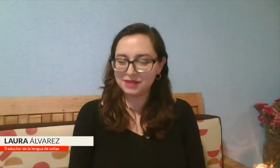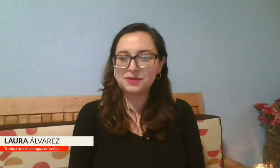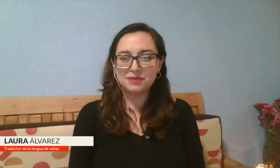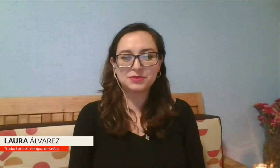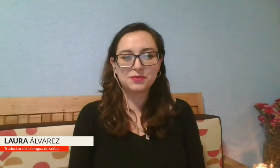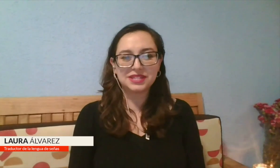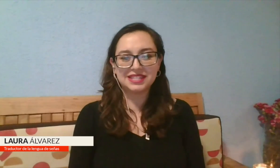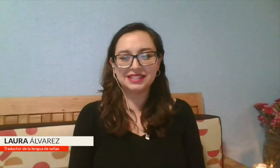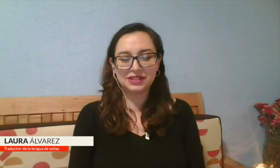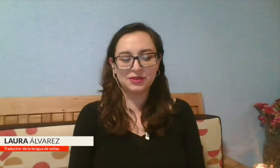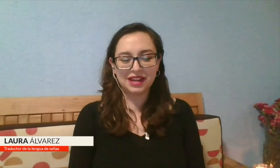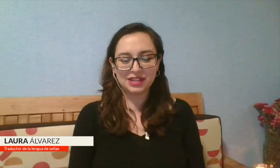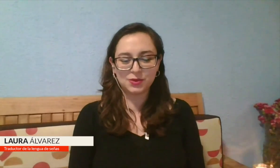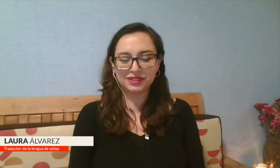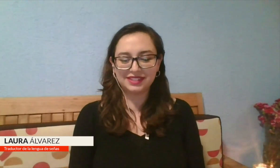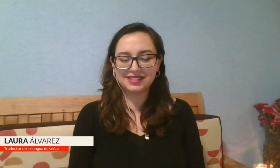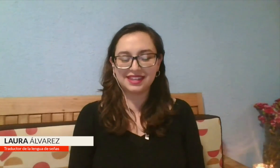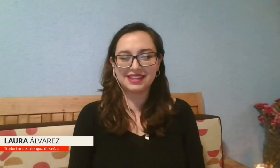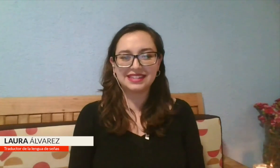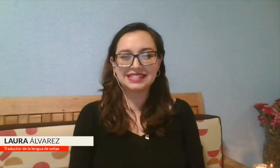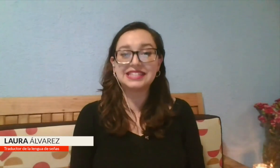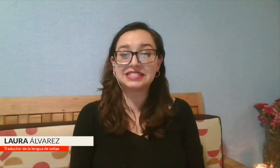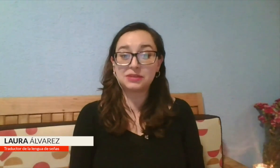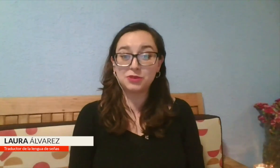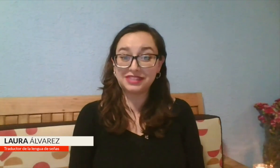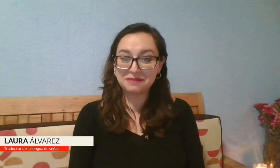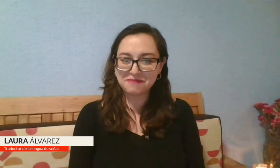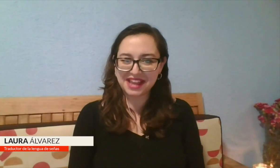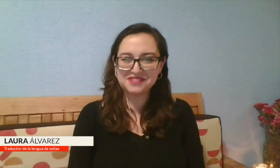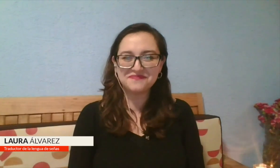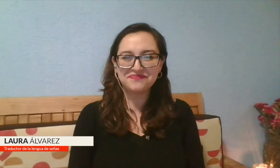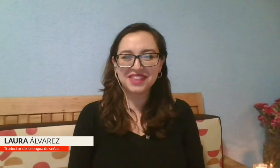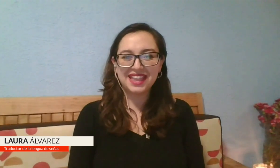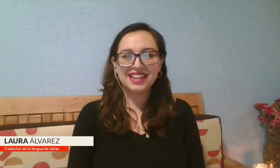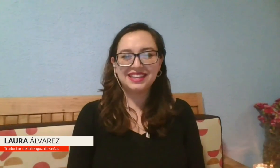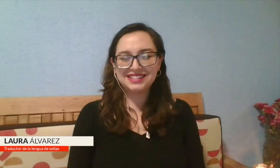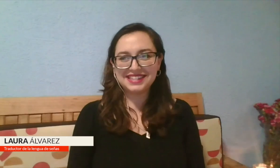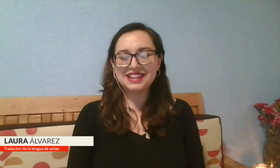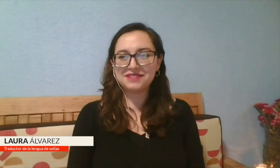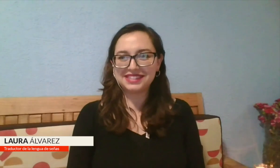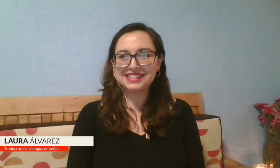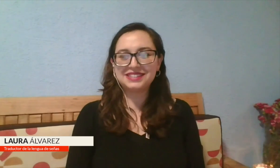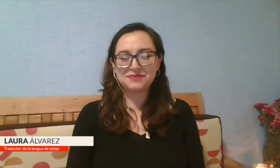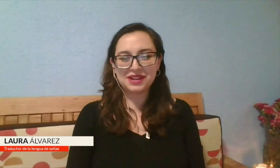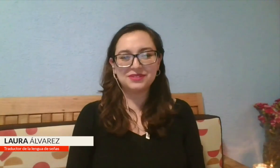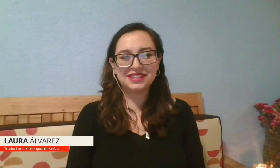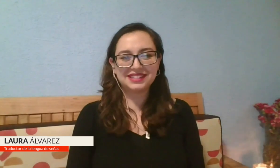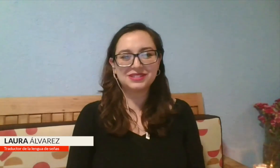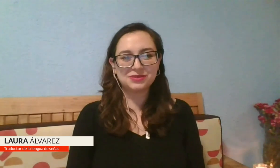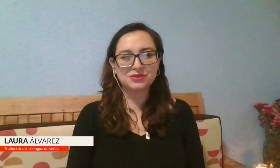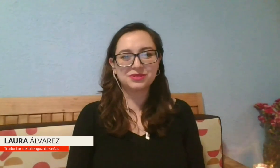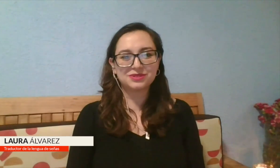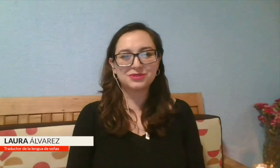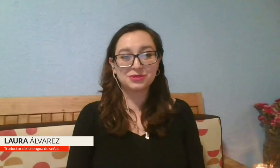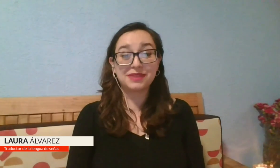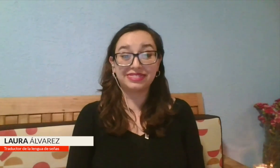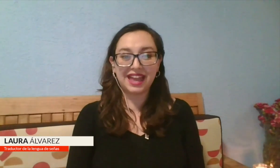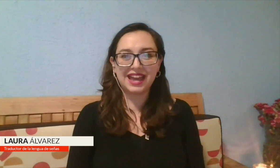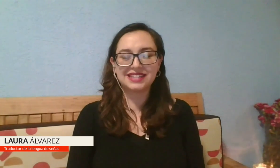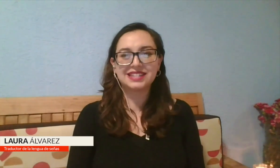que dice el mismo presidente, ¿no? Que la suerte se distribuye temprano. Y sí, levantarse temprano tiene